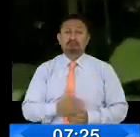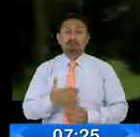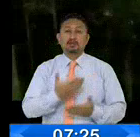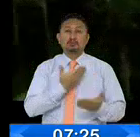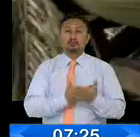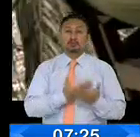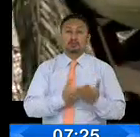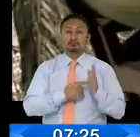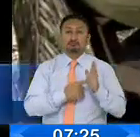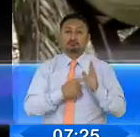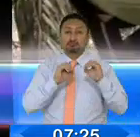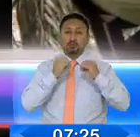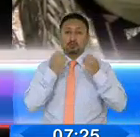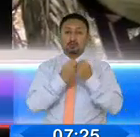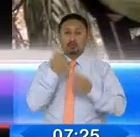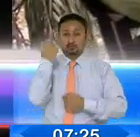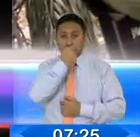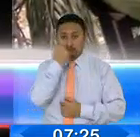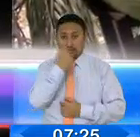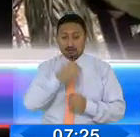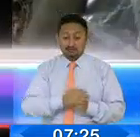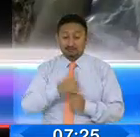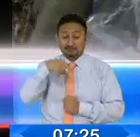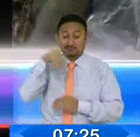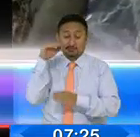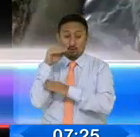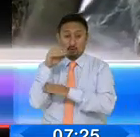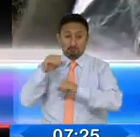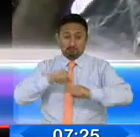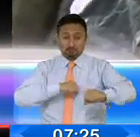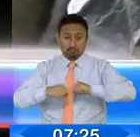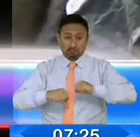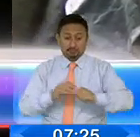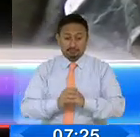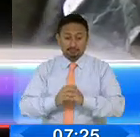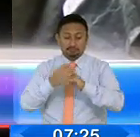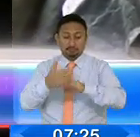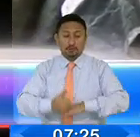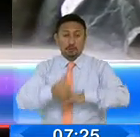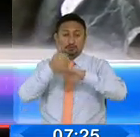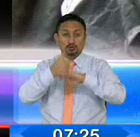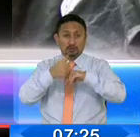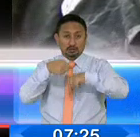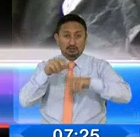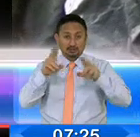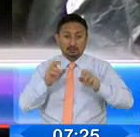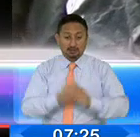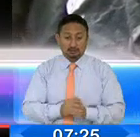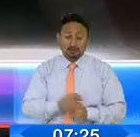demuestran que organizaciones narcodelictivas operan en Ecuador y que, según las autoridades, tienen que ver con la